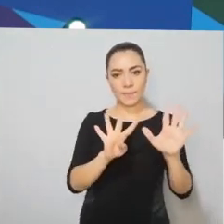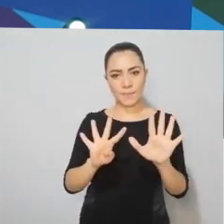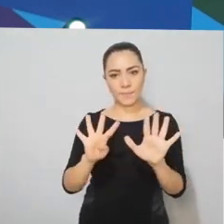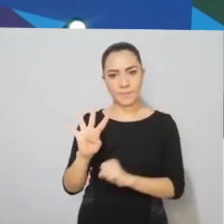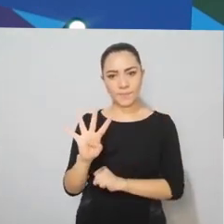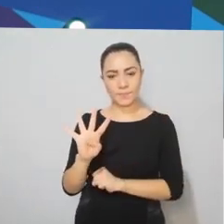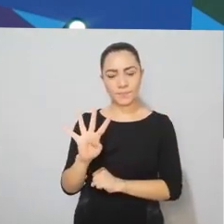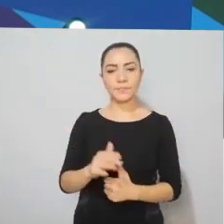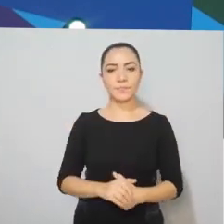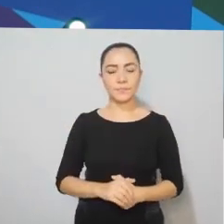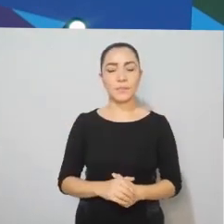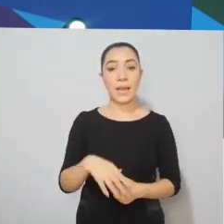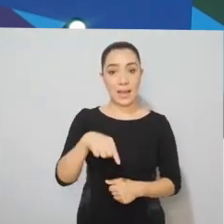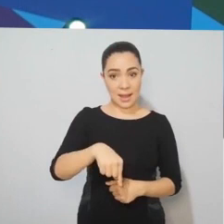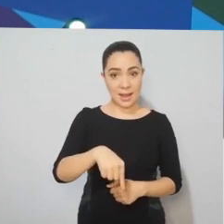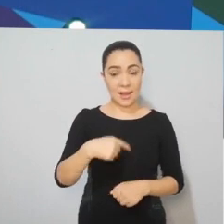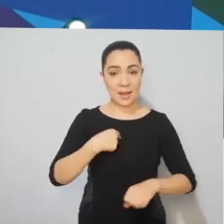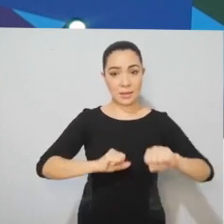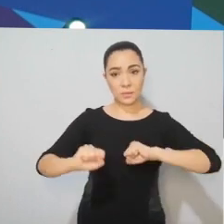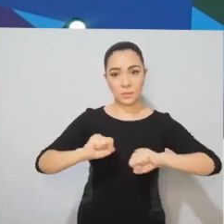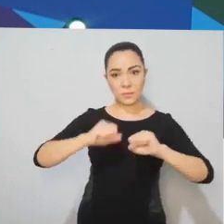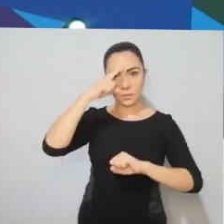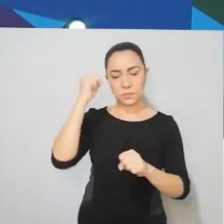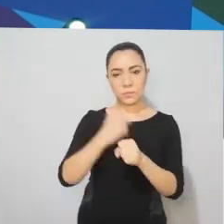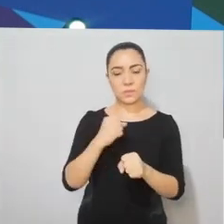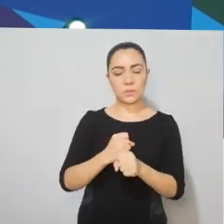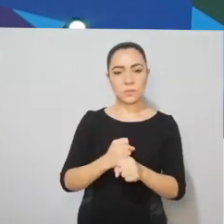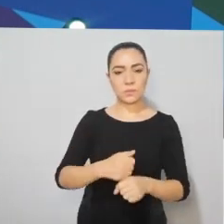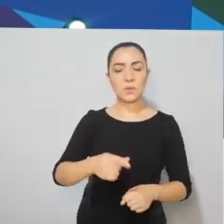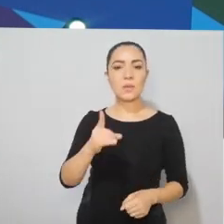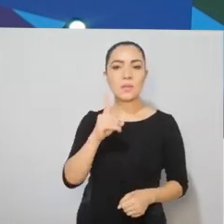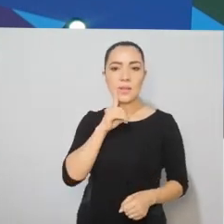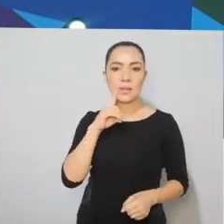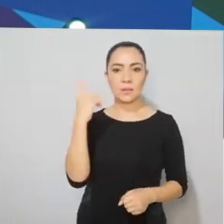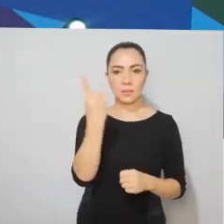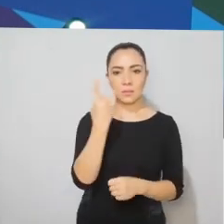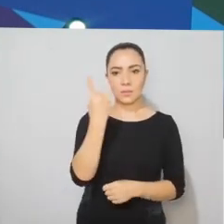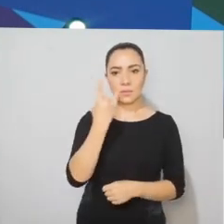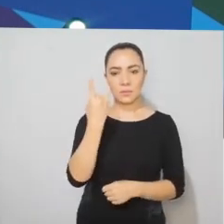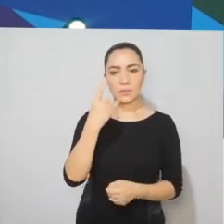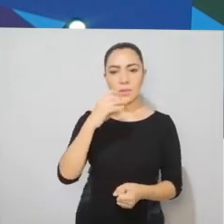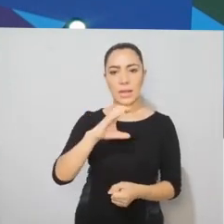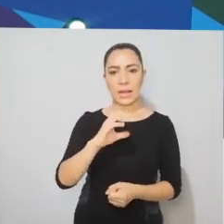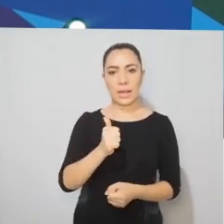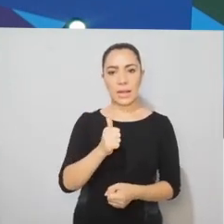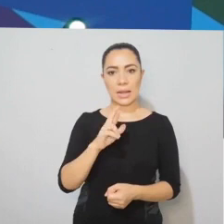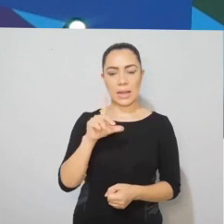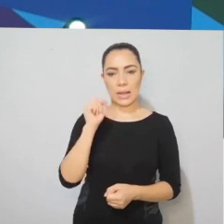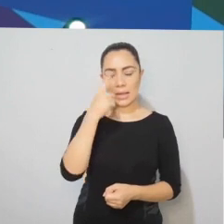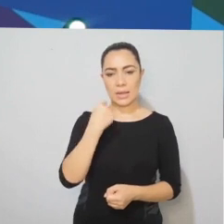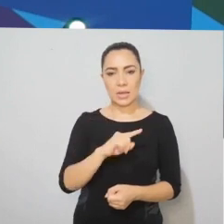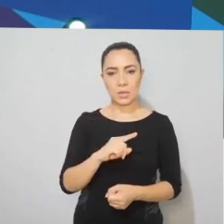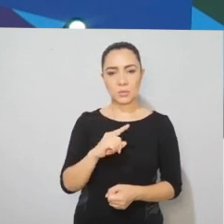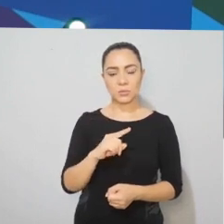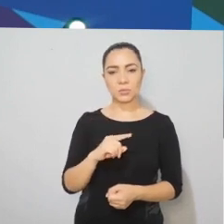1994. Actualmente se desempeña como rector de la Universidad Carlos Albizu en